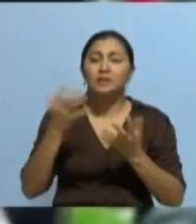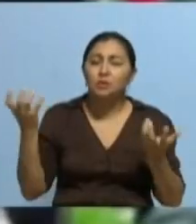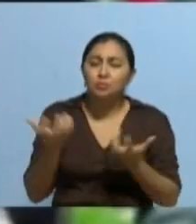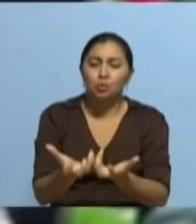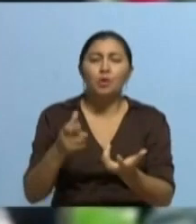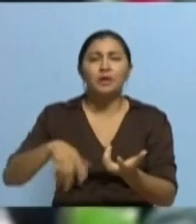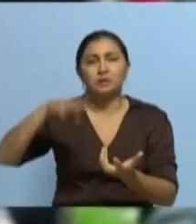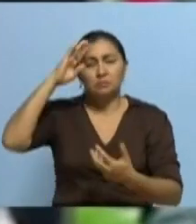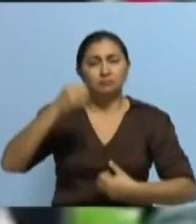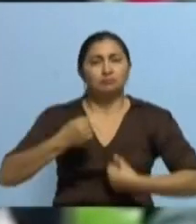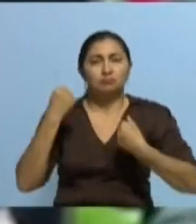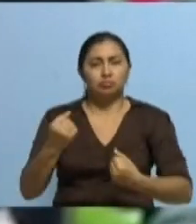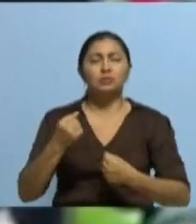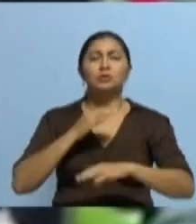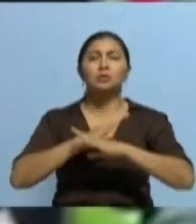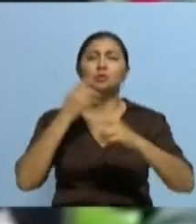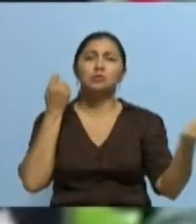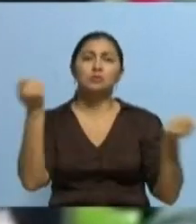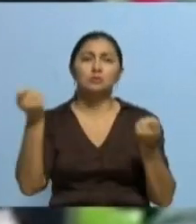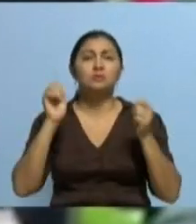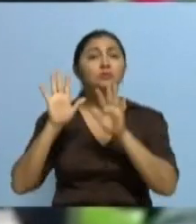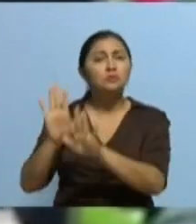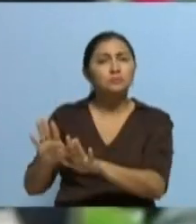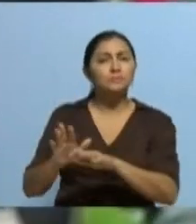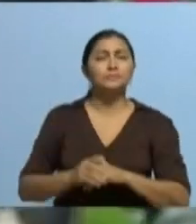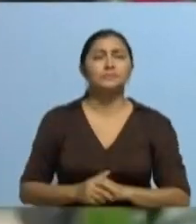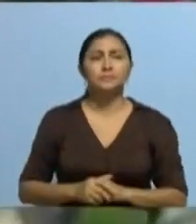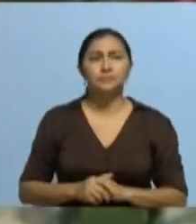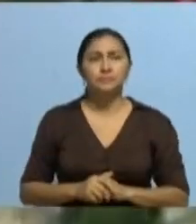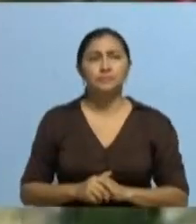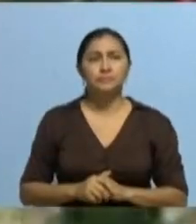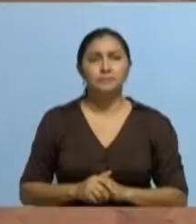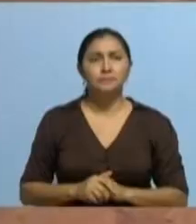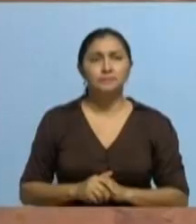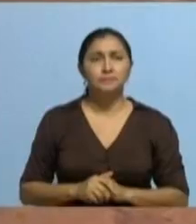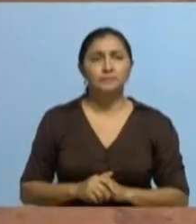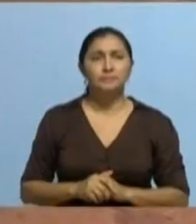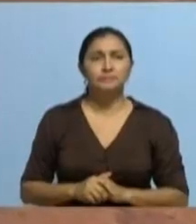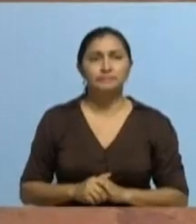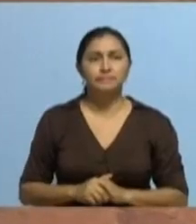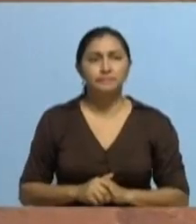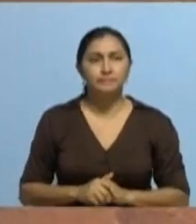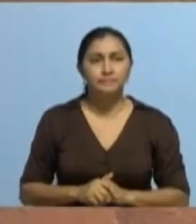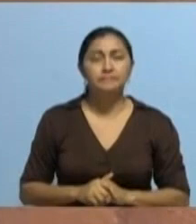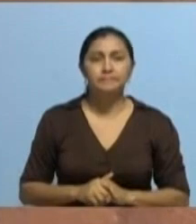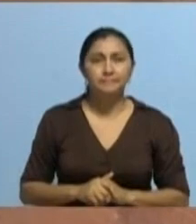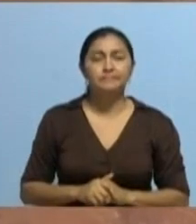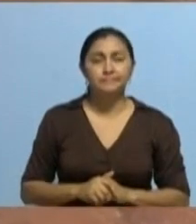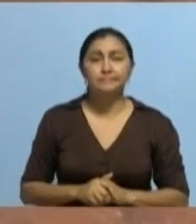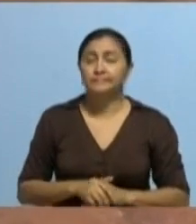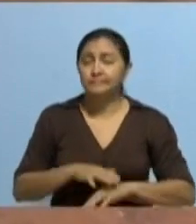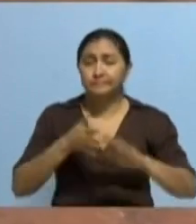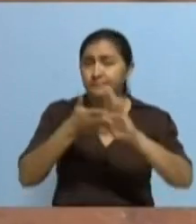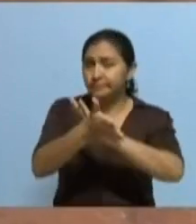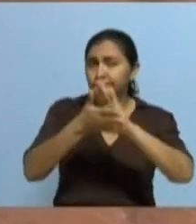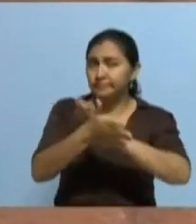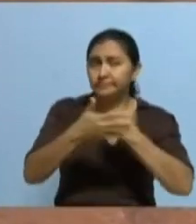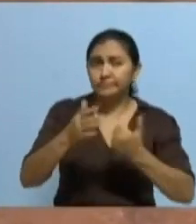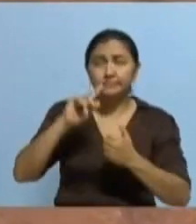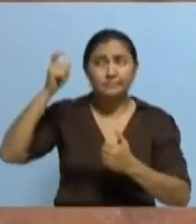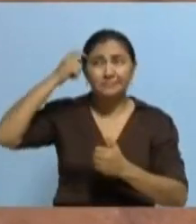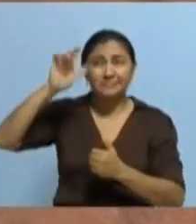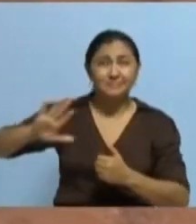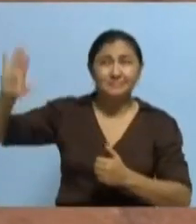militares quienes tomen el control de esta situación. A su comportamiento. Hay que mencionar que el gobierno nacional